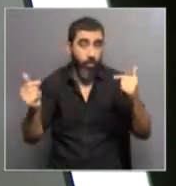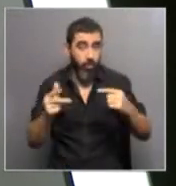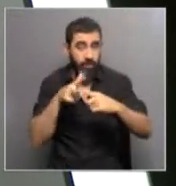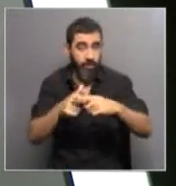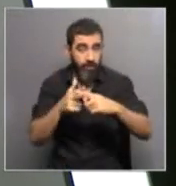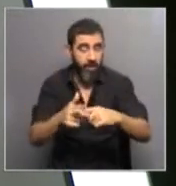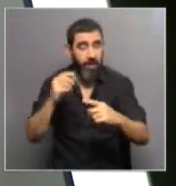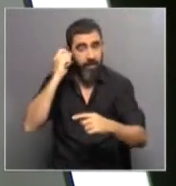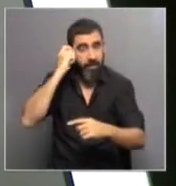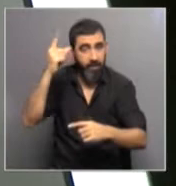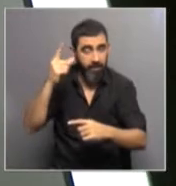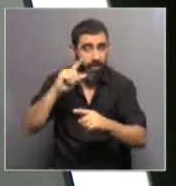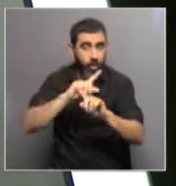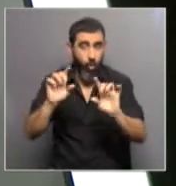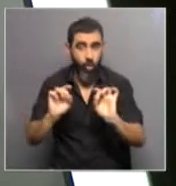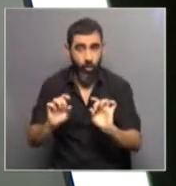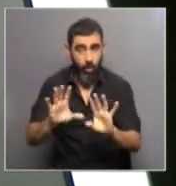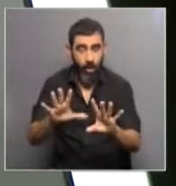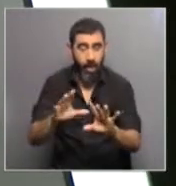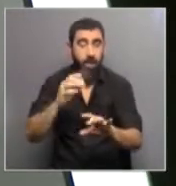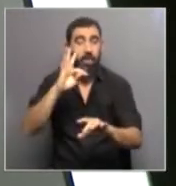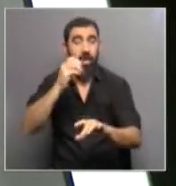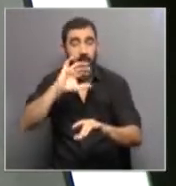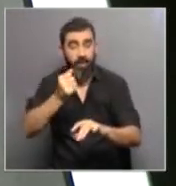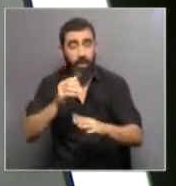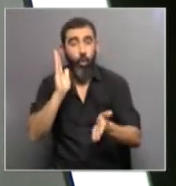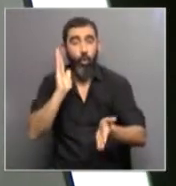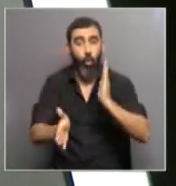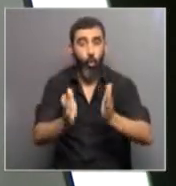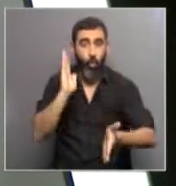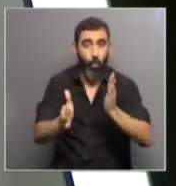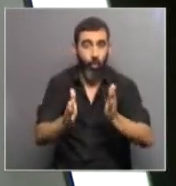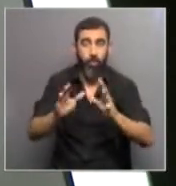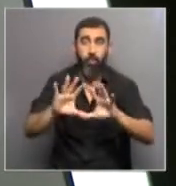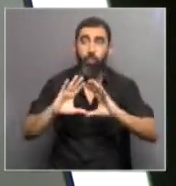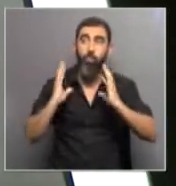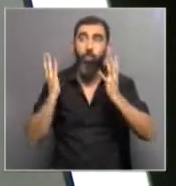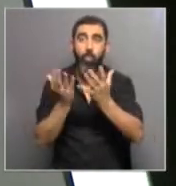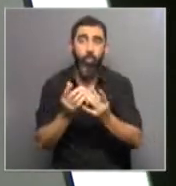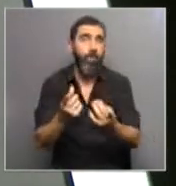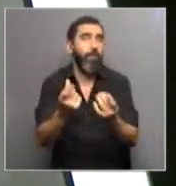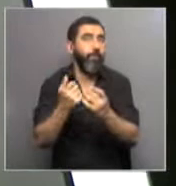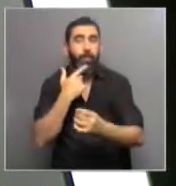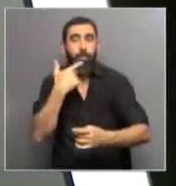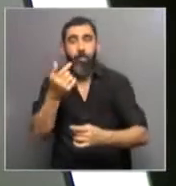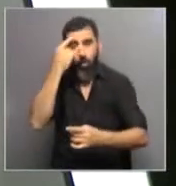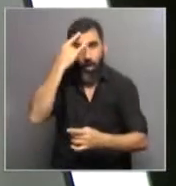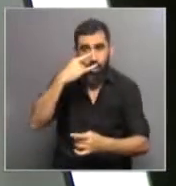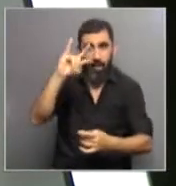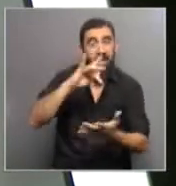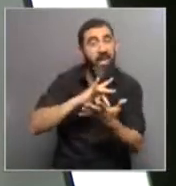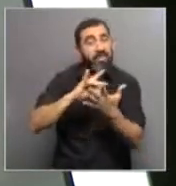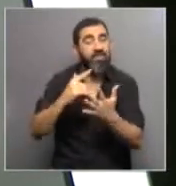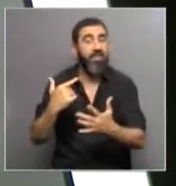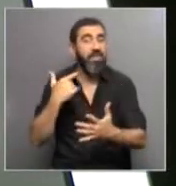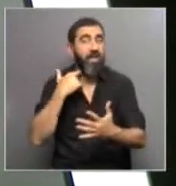en inteligencia artificial, big data y robotización. El mundo está pidiendo, por ejemplo, ganadería sin emisiones de